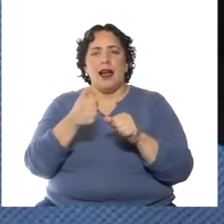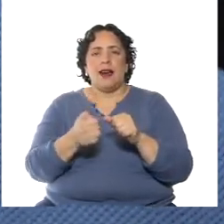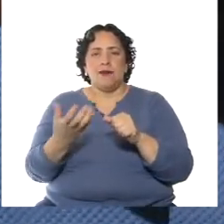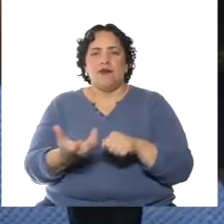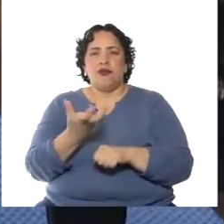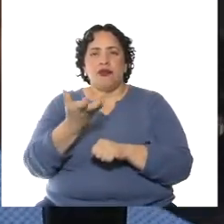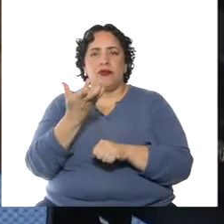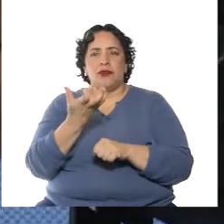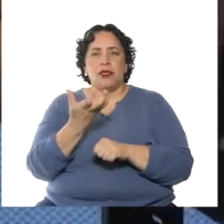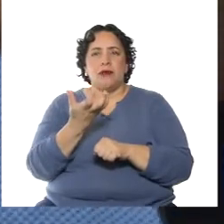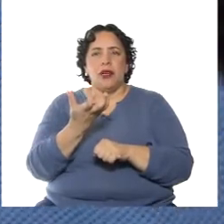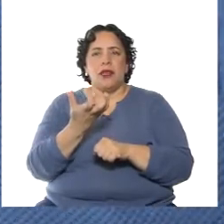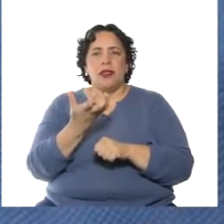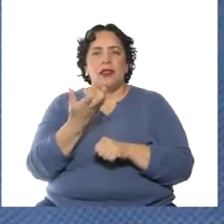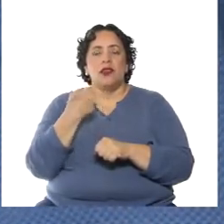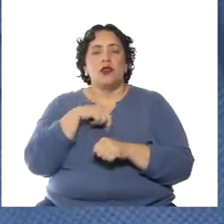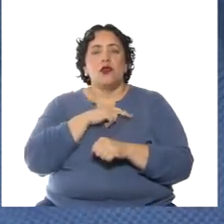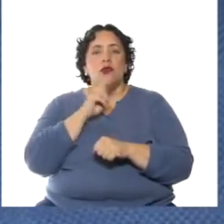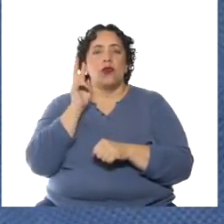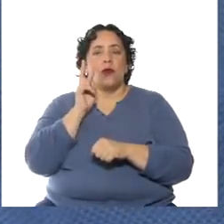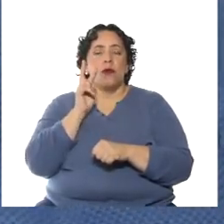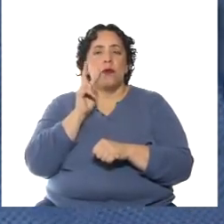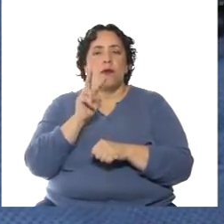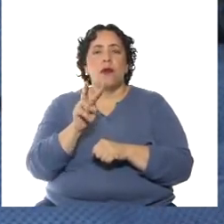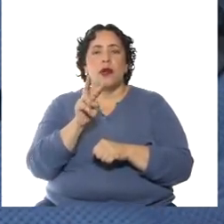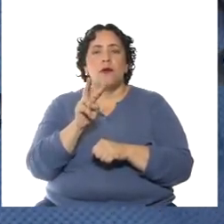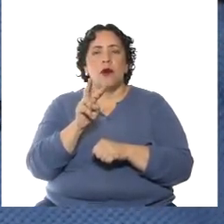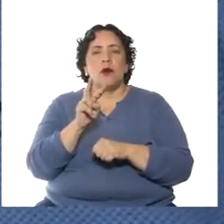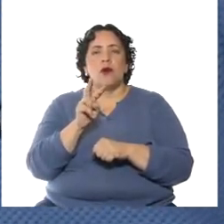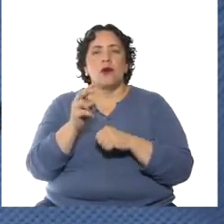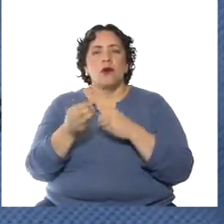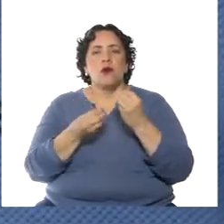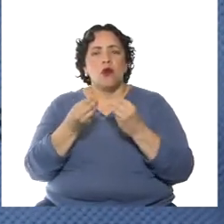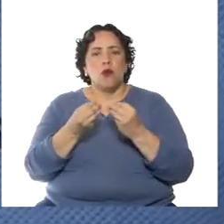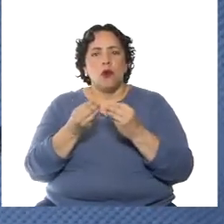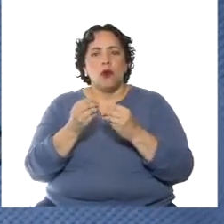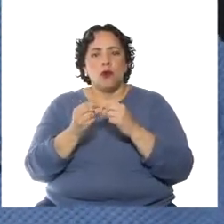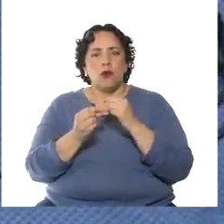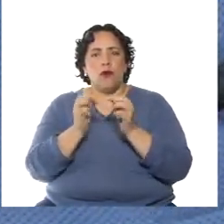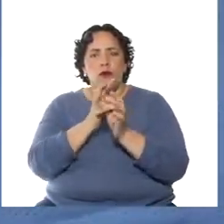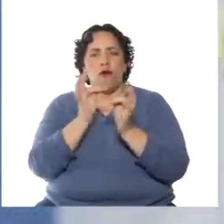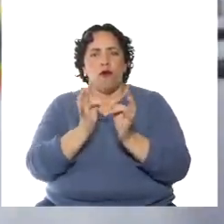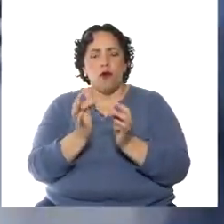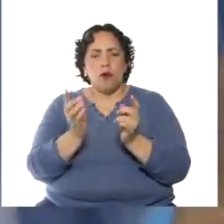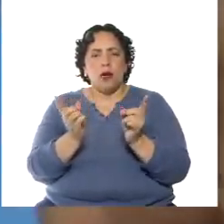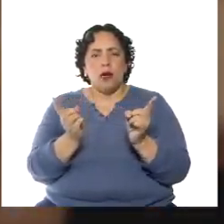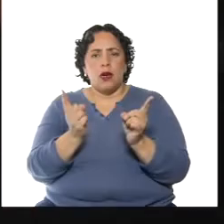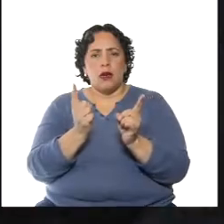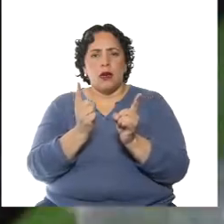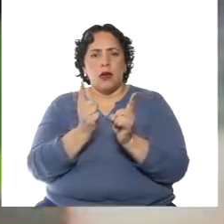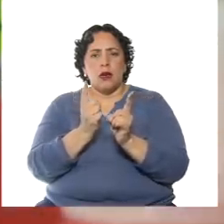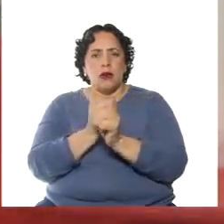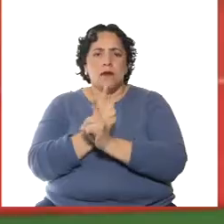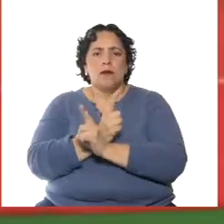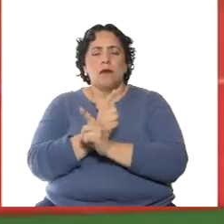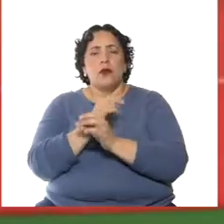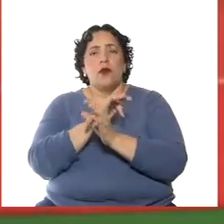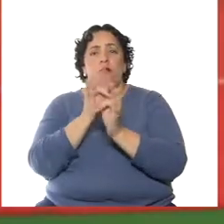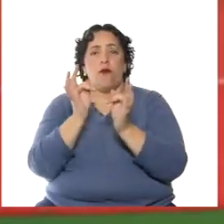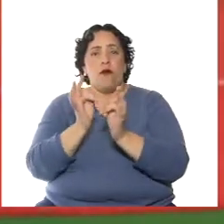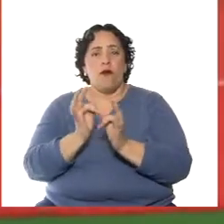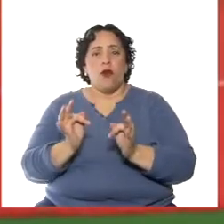hojita, ¿verdad? Y nos damos cuenta cómo va cambiando su forma. Entonces, esa forma